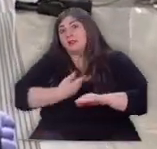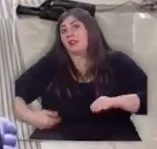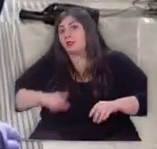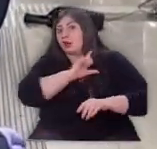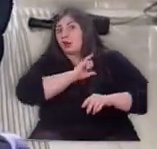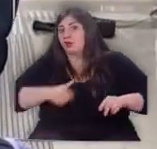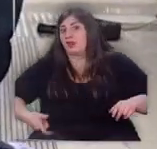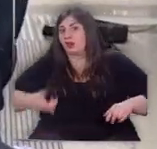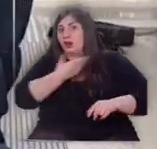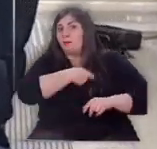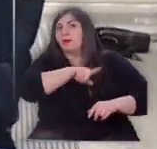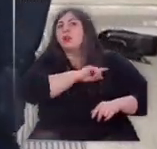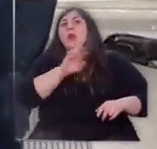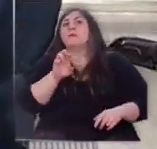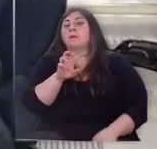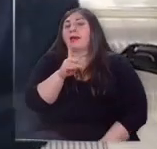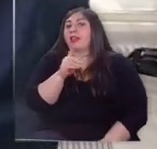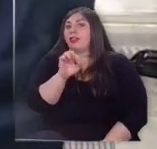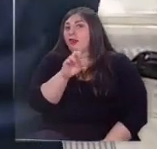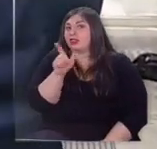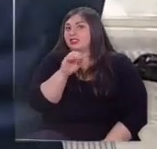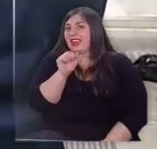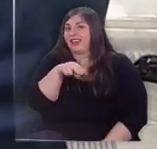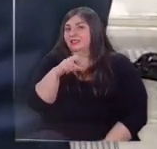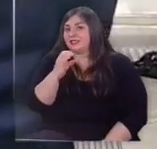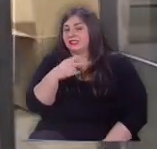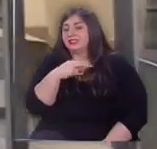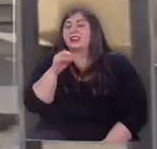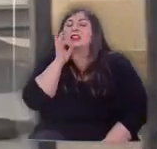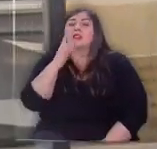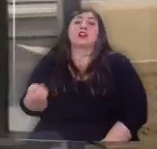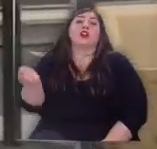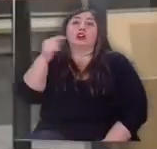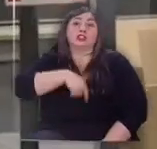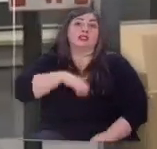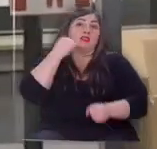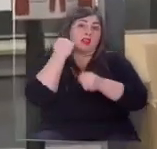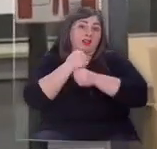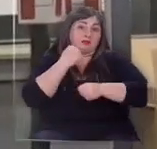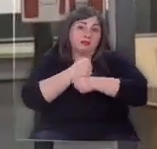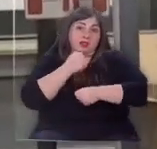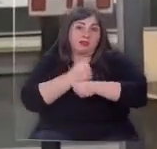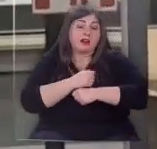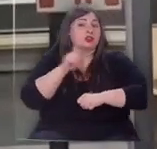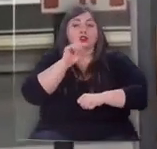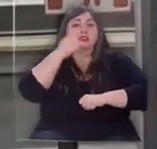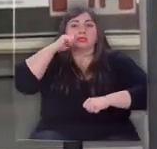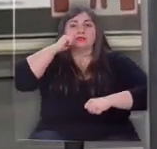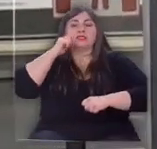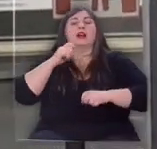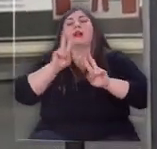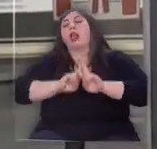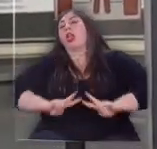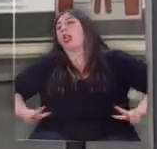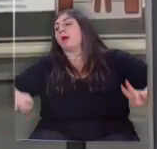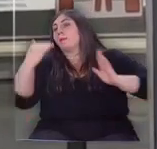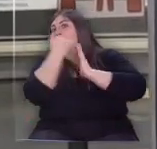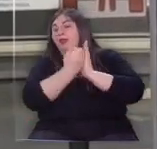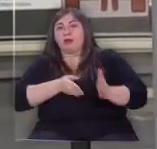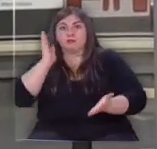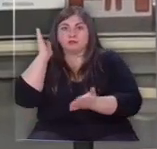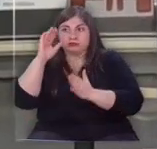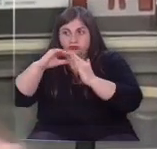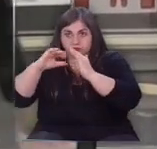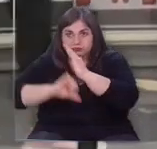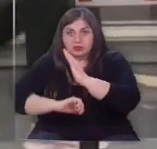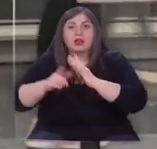Pedro Sánchez, insistió en que el retorno de la actividad económica no supone un relajo de las medidas de confinamiento en el país, donde los contagios